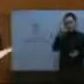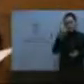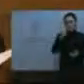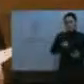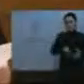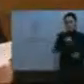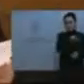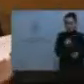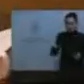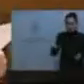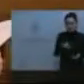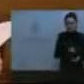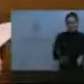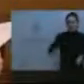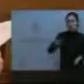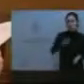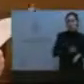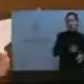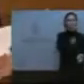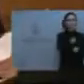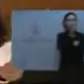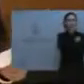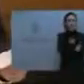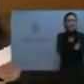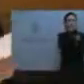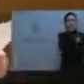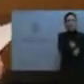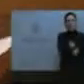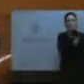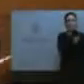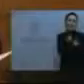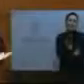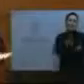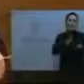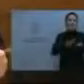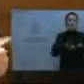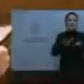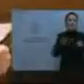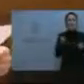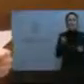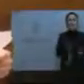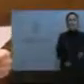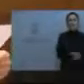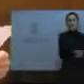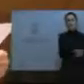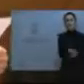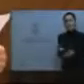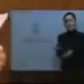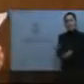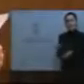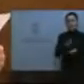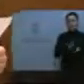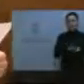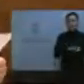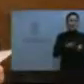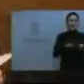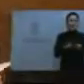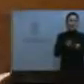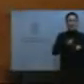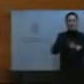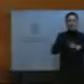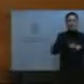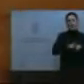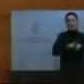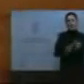semana va a informar, tiene previsto informar a todos los profesionales acerca de los nuevos aspectos